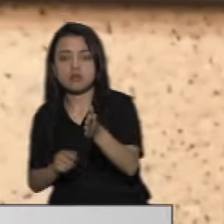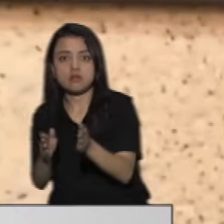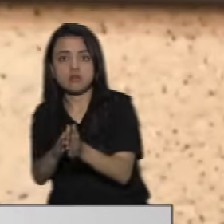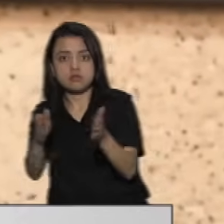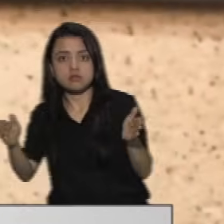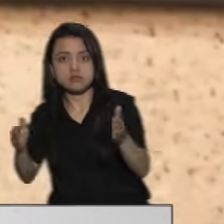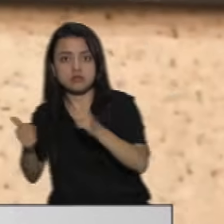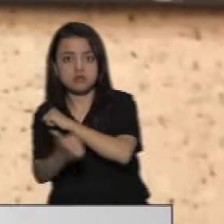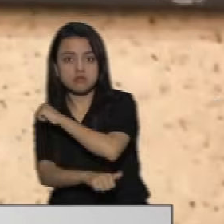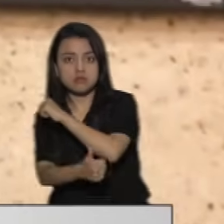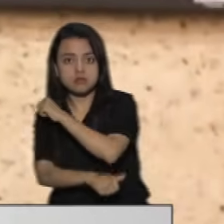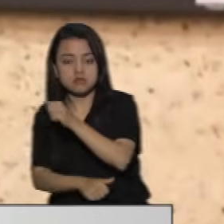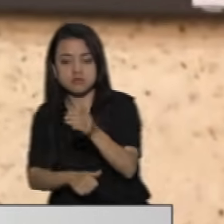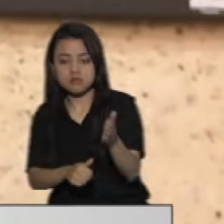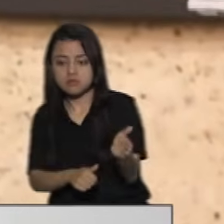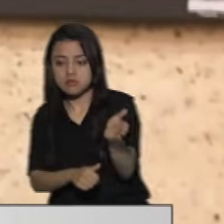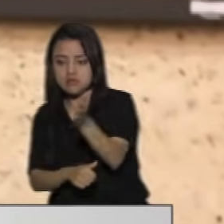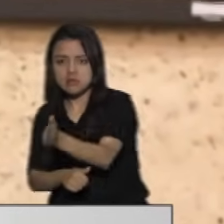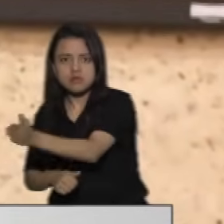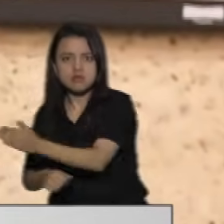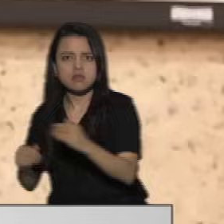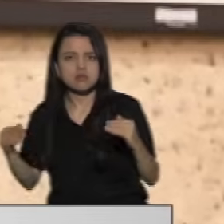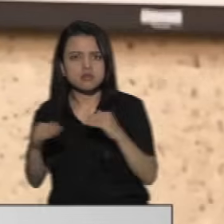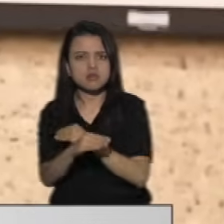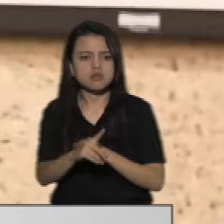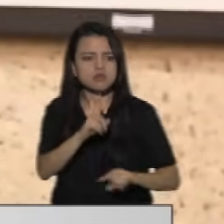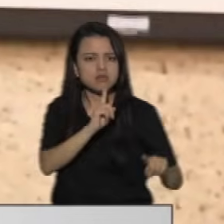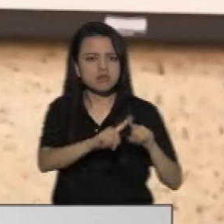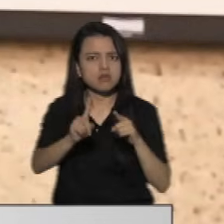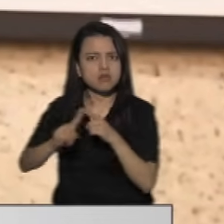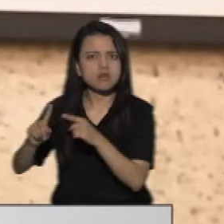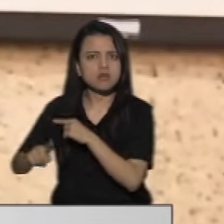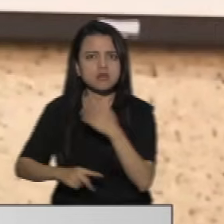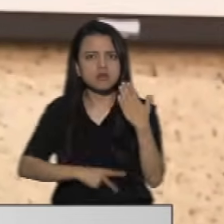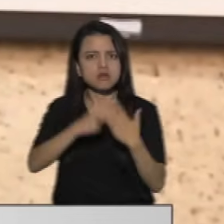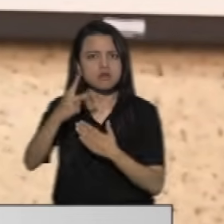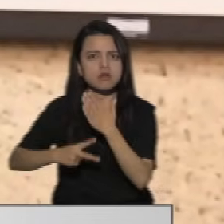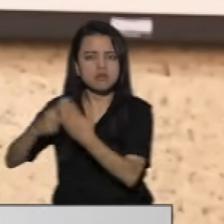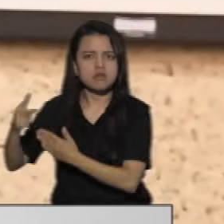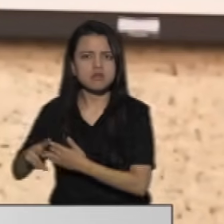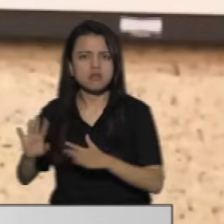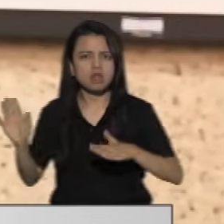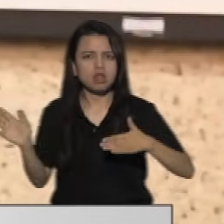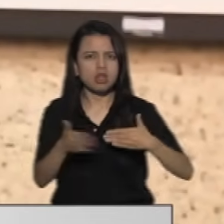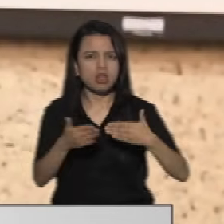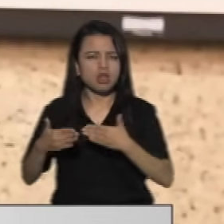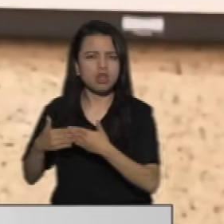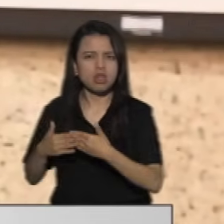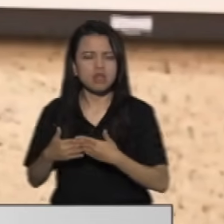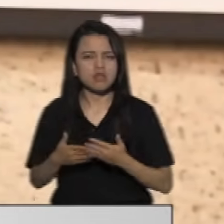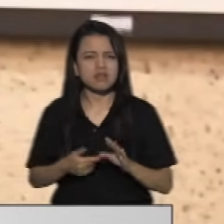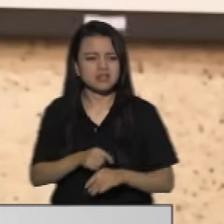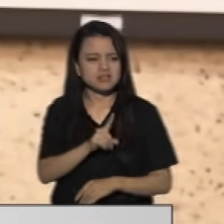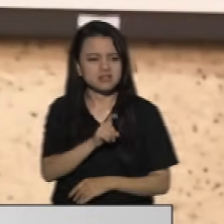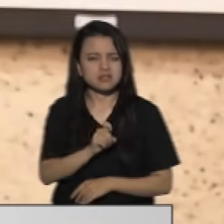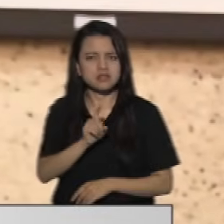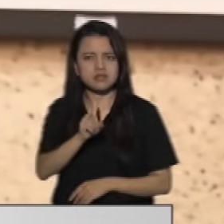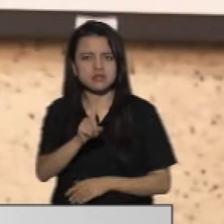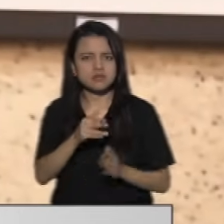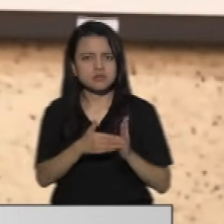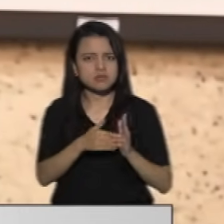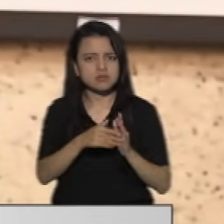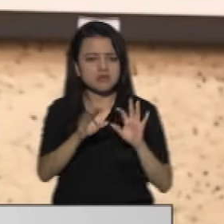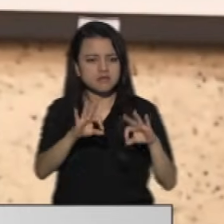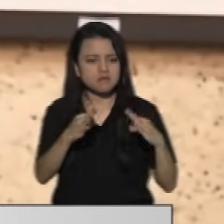Boyacá, le quitó literalmente el pan de la boca, literalmente, a 161 mil familias bogotanas que